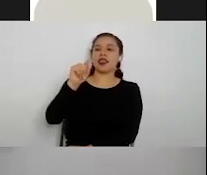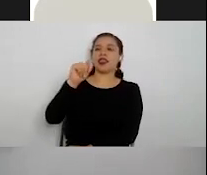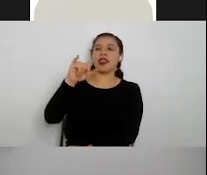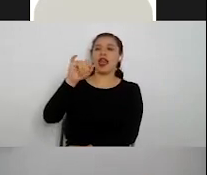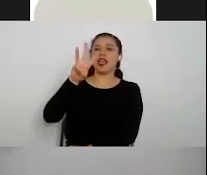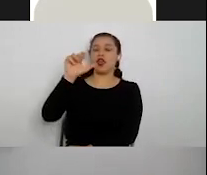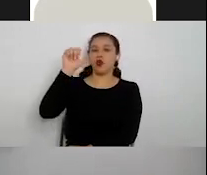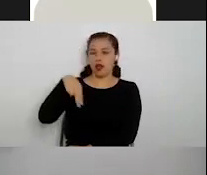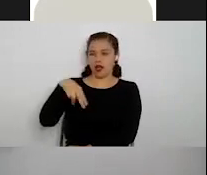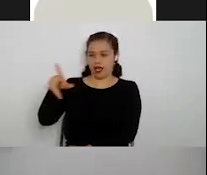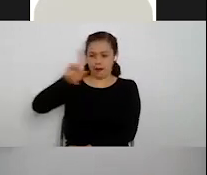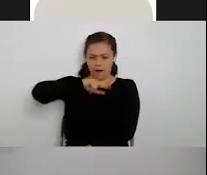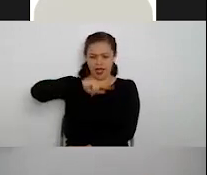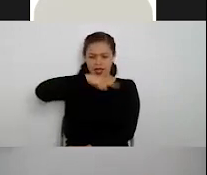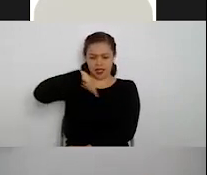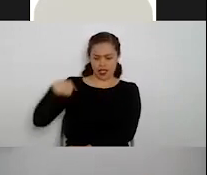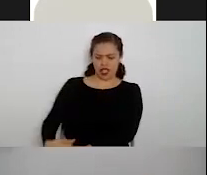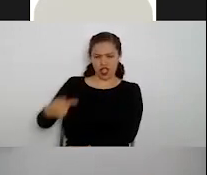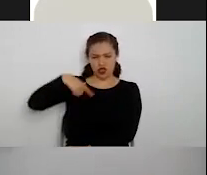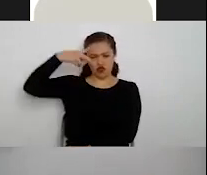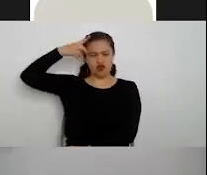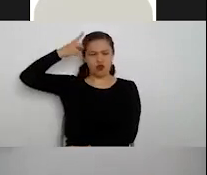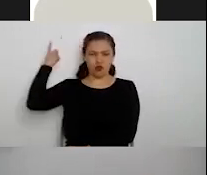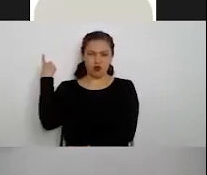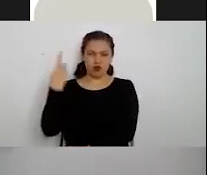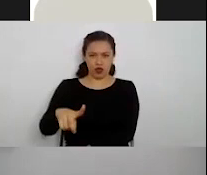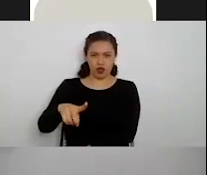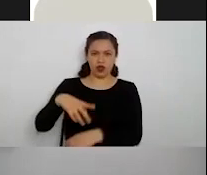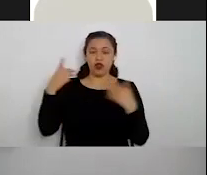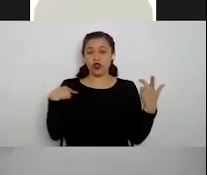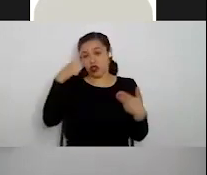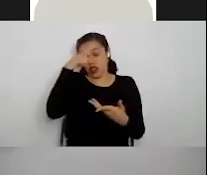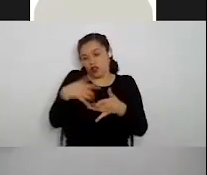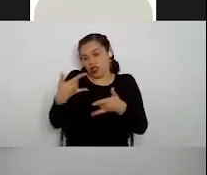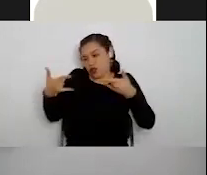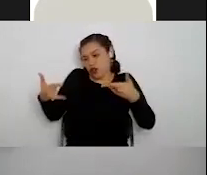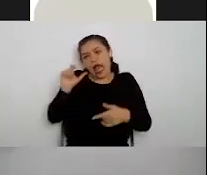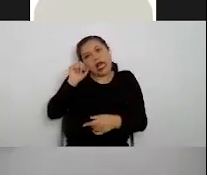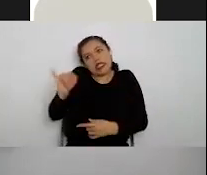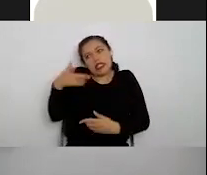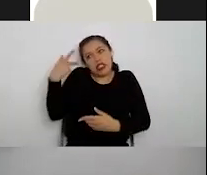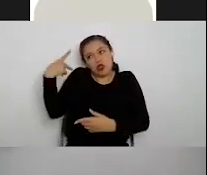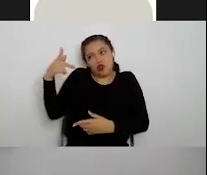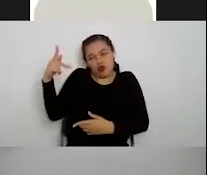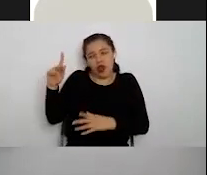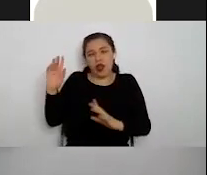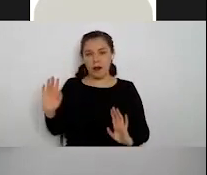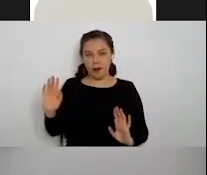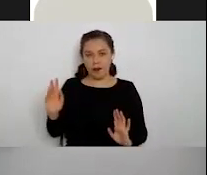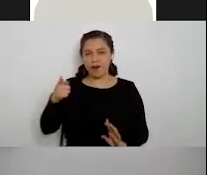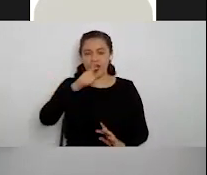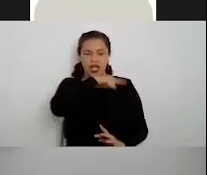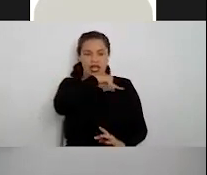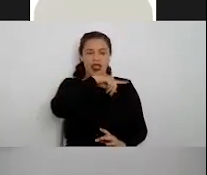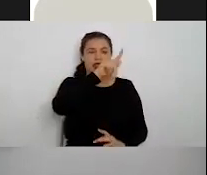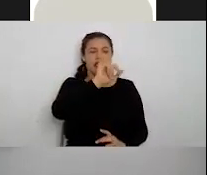es de ellos, es China. Yo creo que históricamente es de ellos, pero bueno, lo que pasa es que en Taiwán se